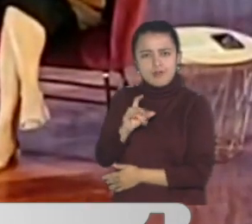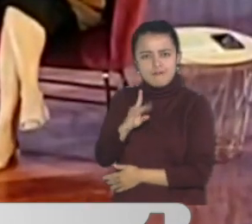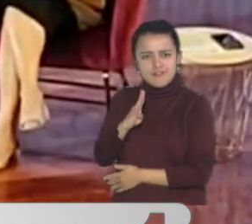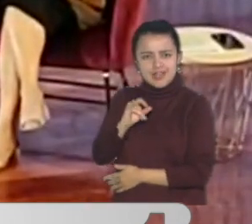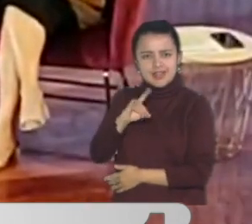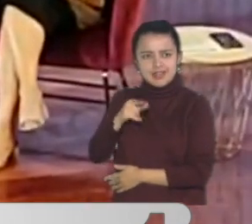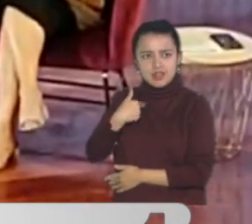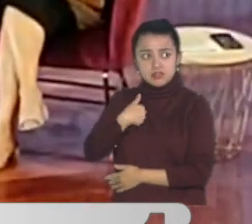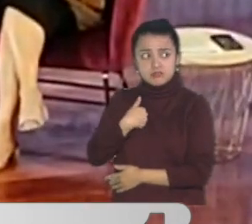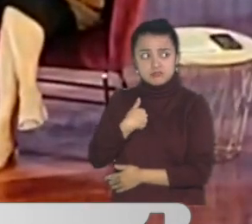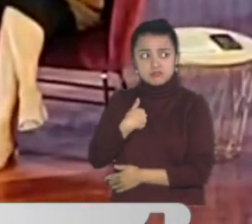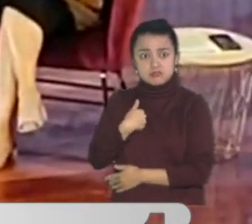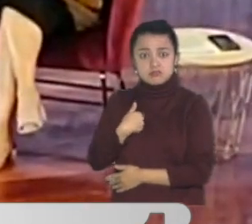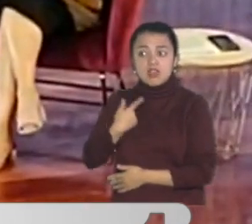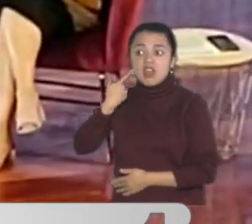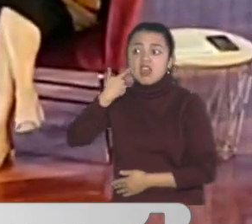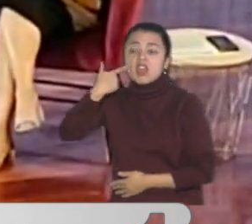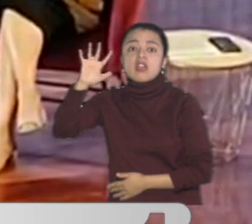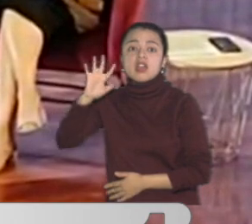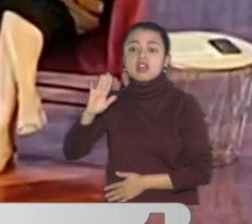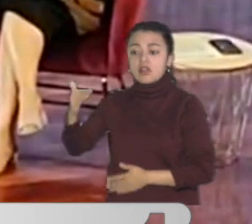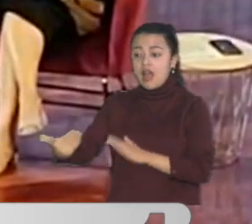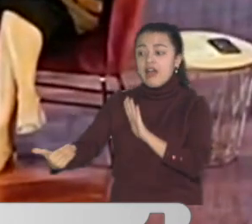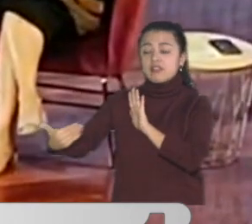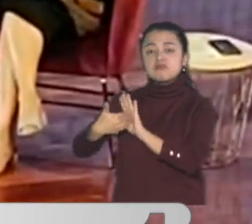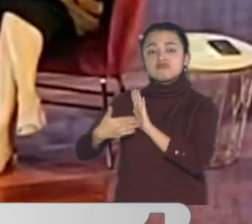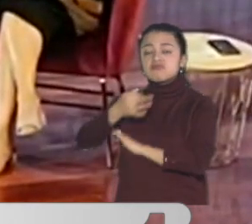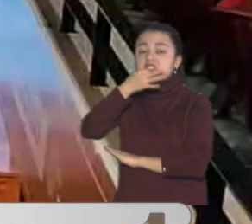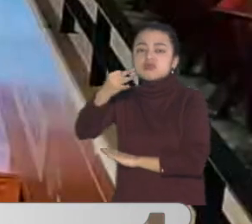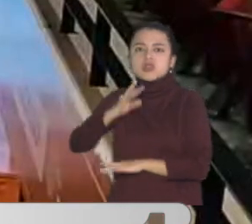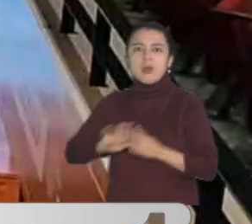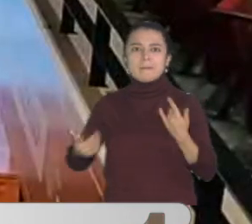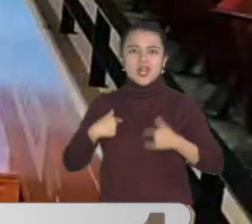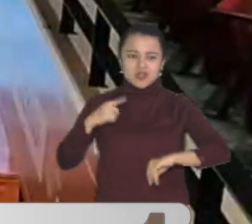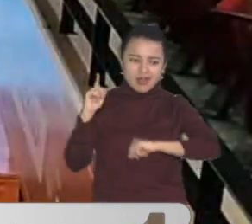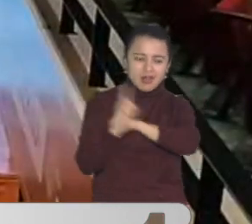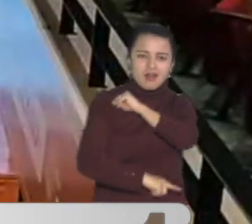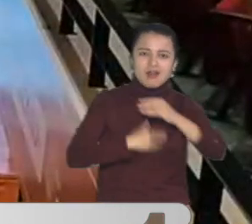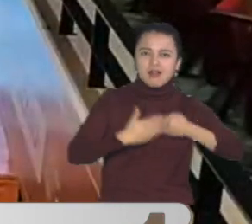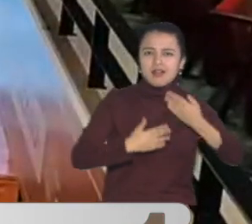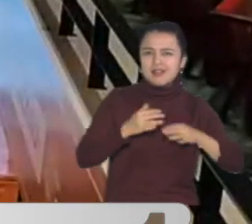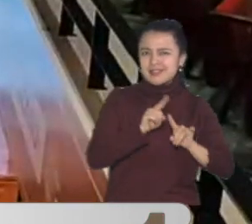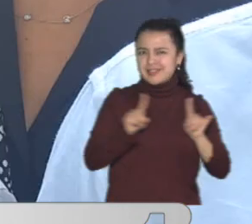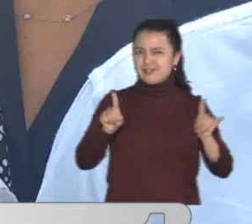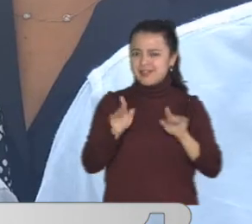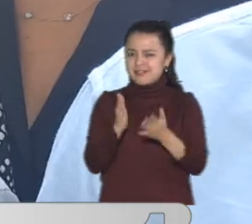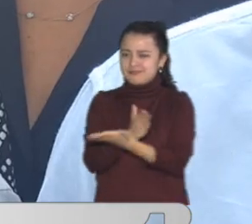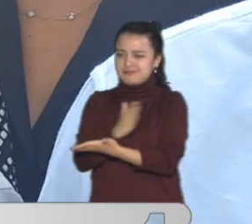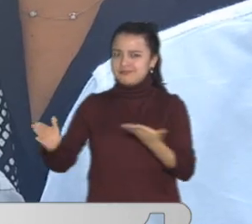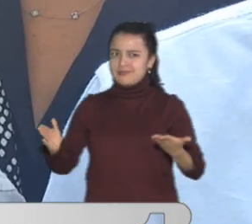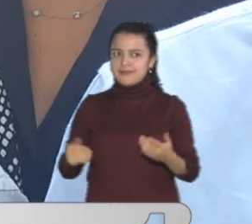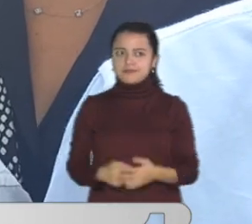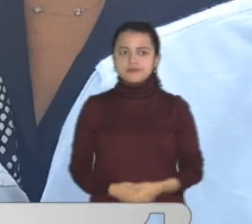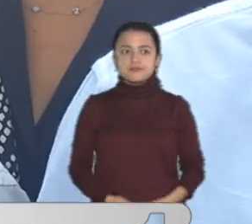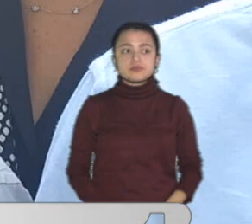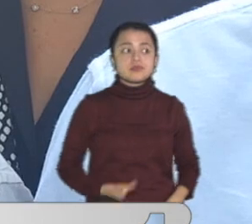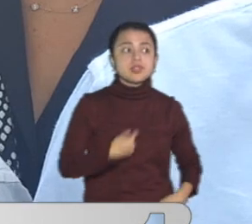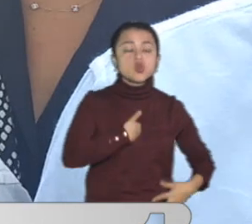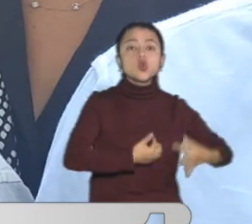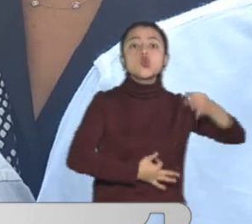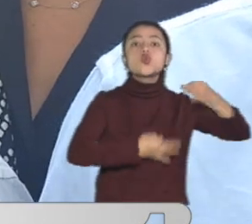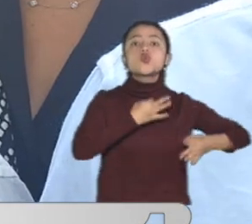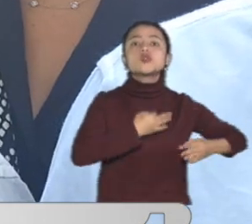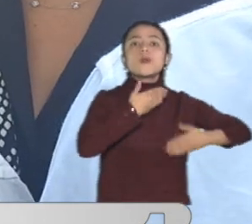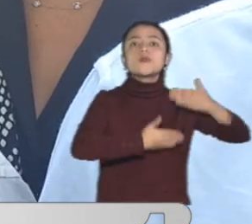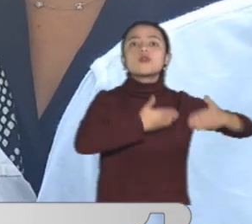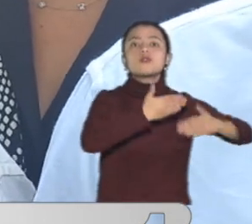cosa es estar acusado o denunciado y otra cosa enjuiciado. Si uno está enjuiciado, que no es lo mismo que